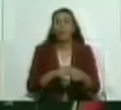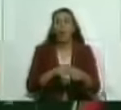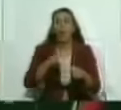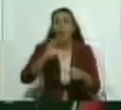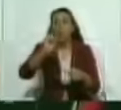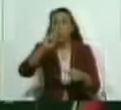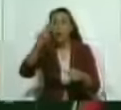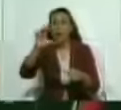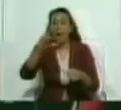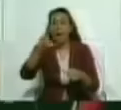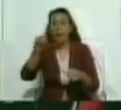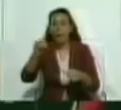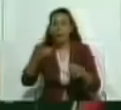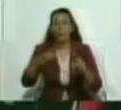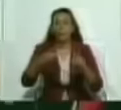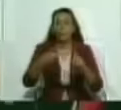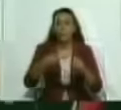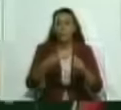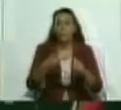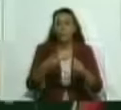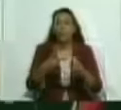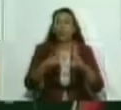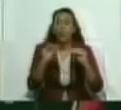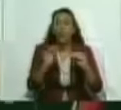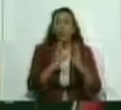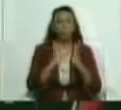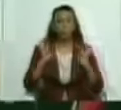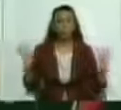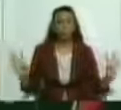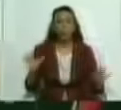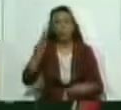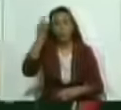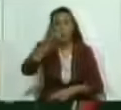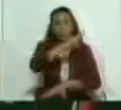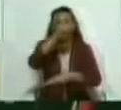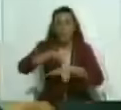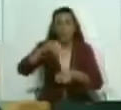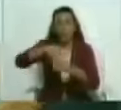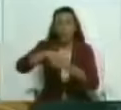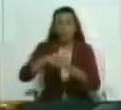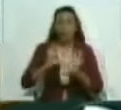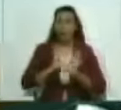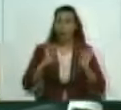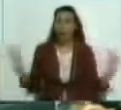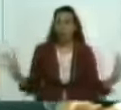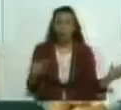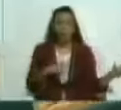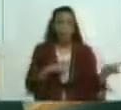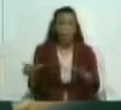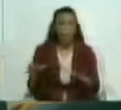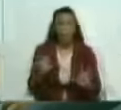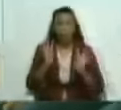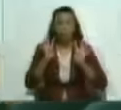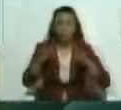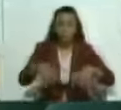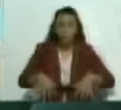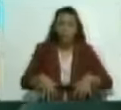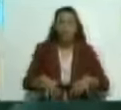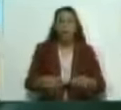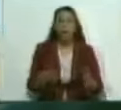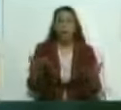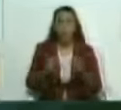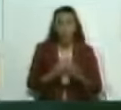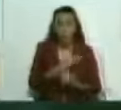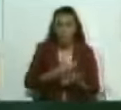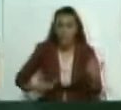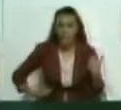Conrado Pérez, todo el Consejo Nacional Electoral, todos los rectores están presentes aquí